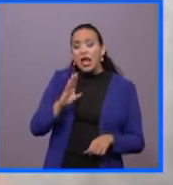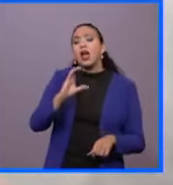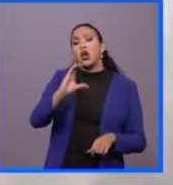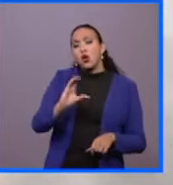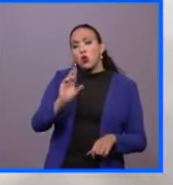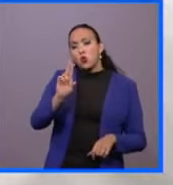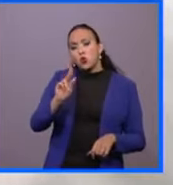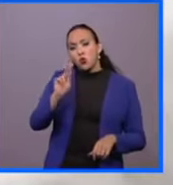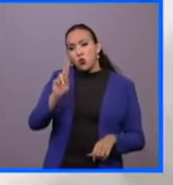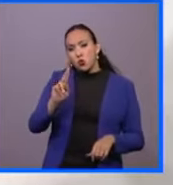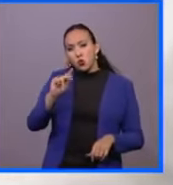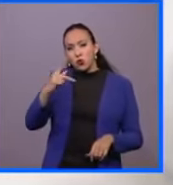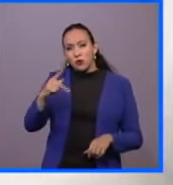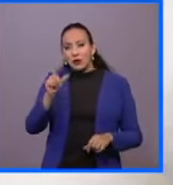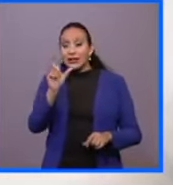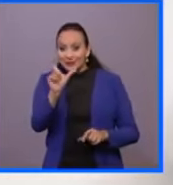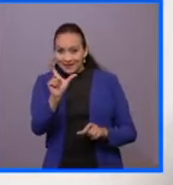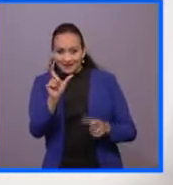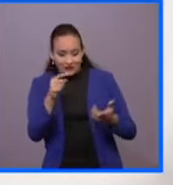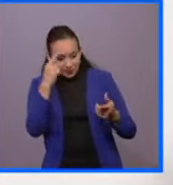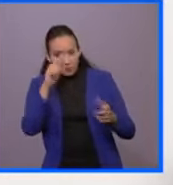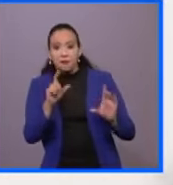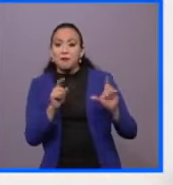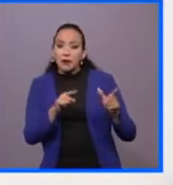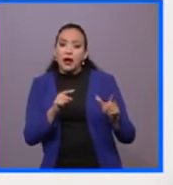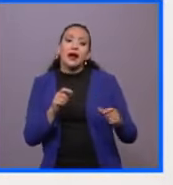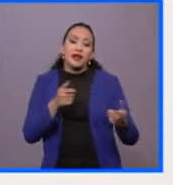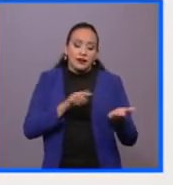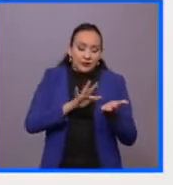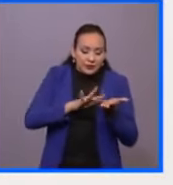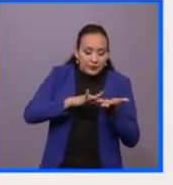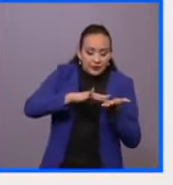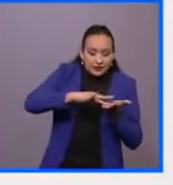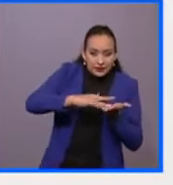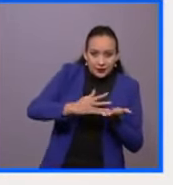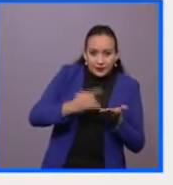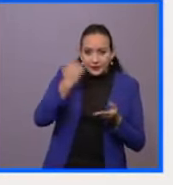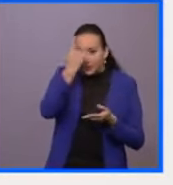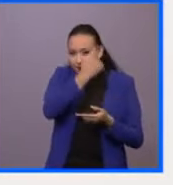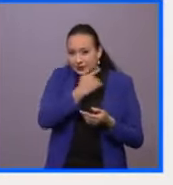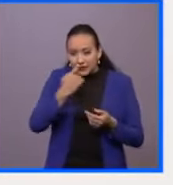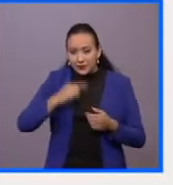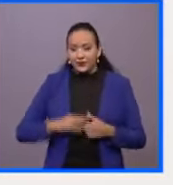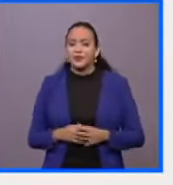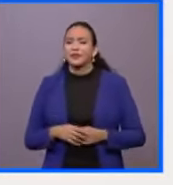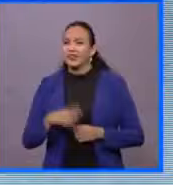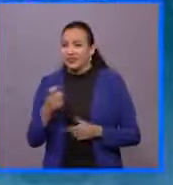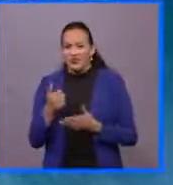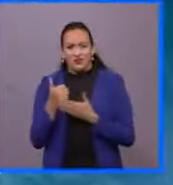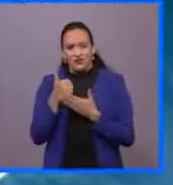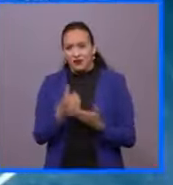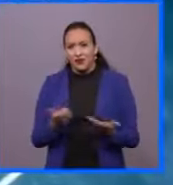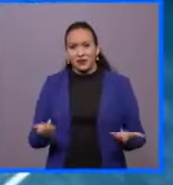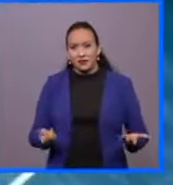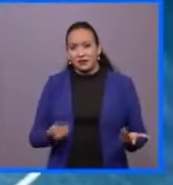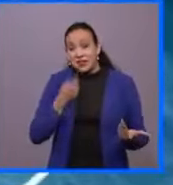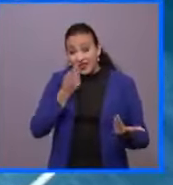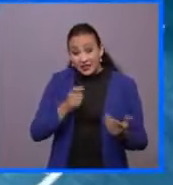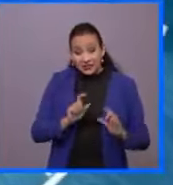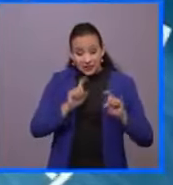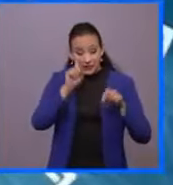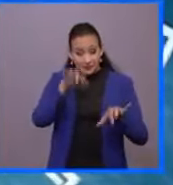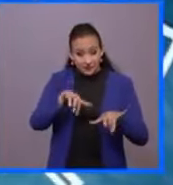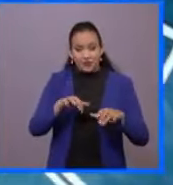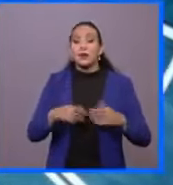biométrica es el mecanismo que alimentará la plataforma única de identidad. La eliminación del registro administrativo implica que el registro